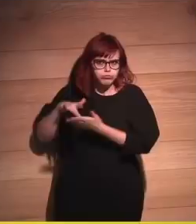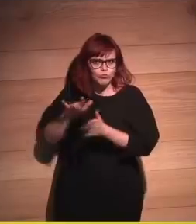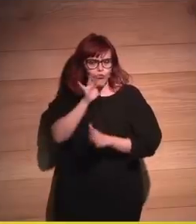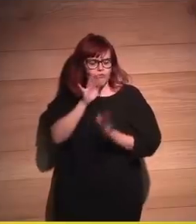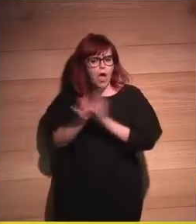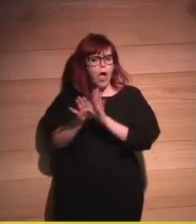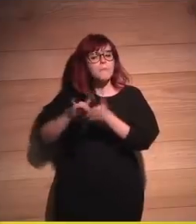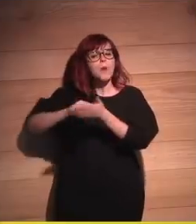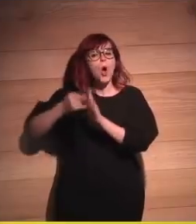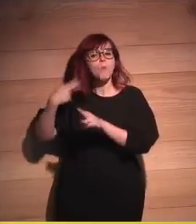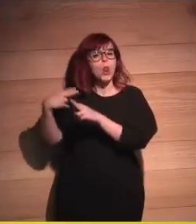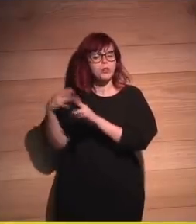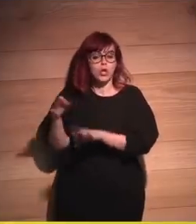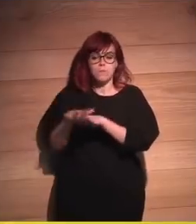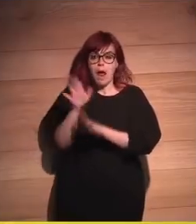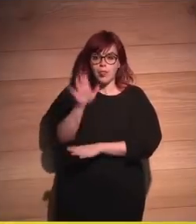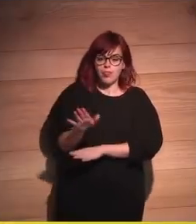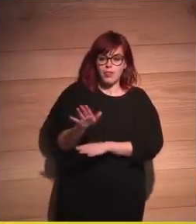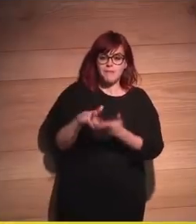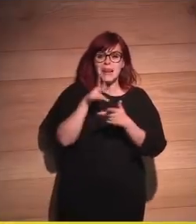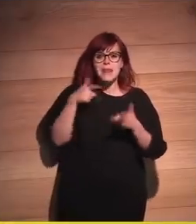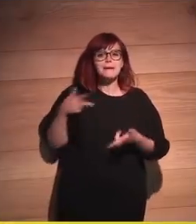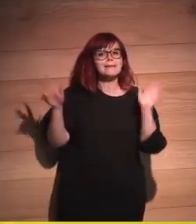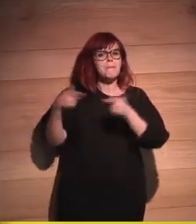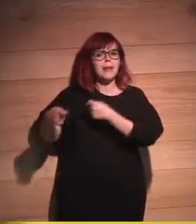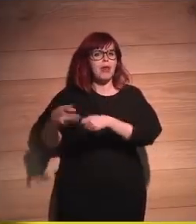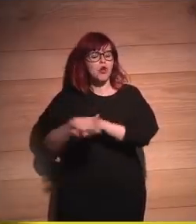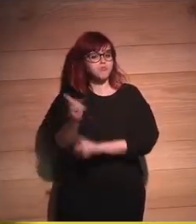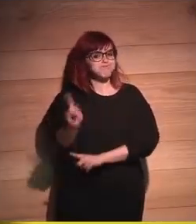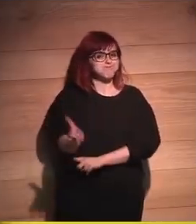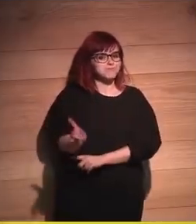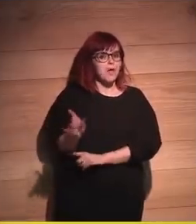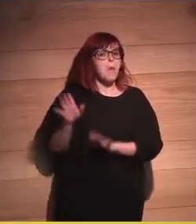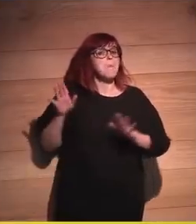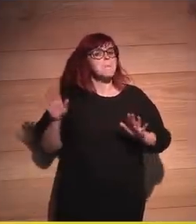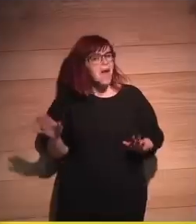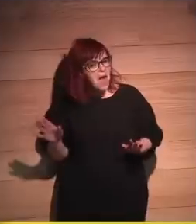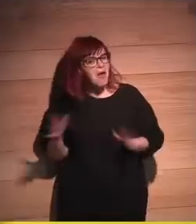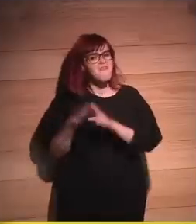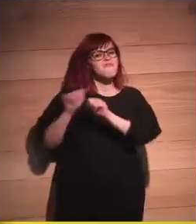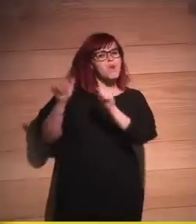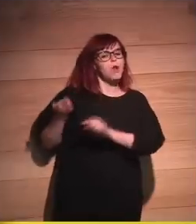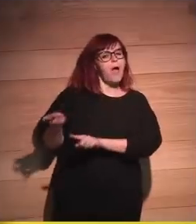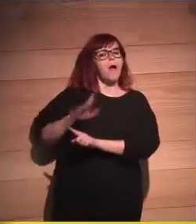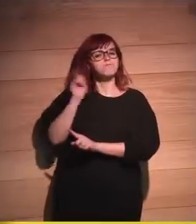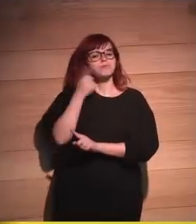político que parece que no era compatible con la libertad de mercado, ha encontrado la forma de